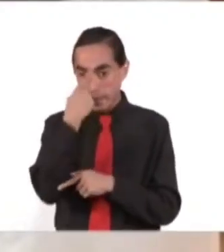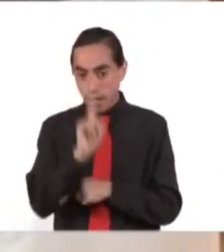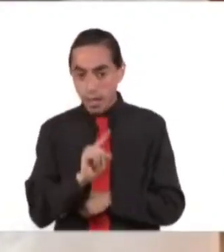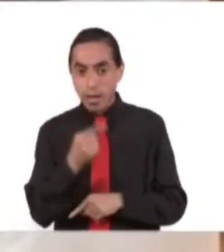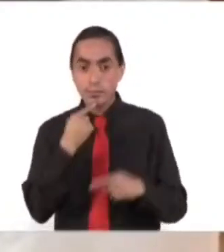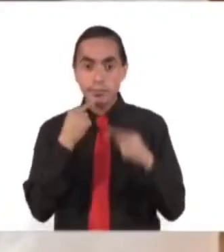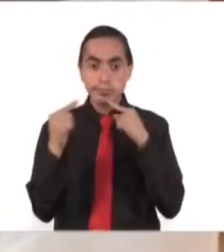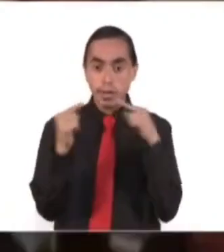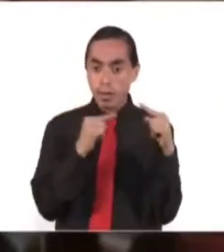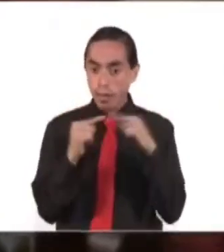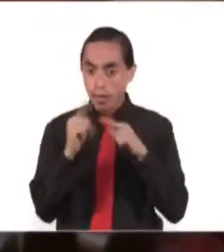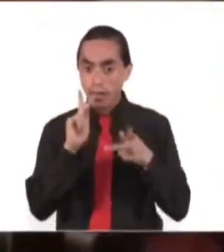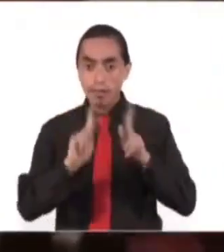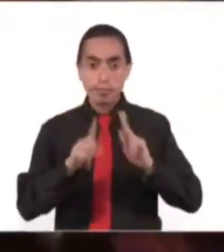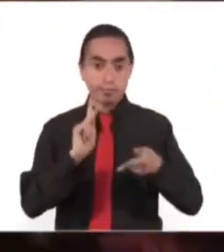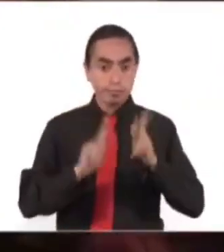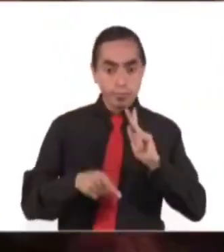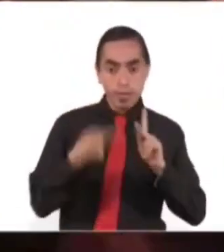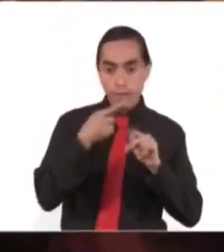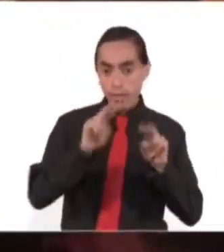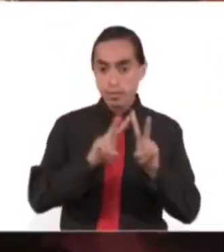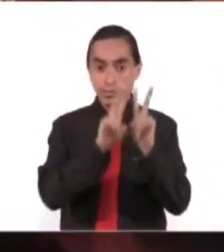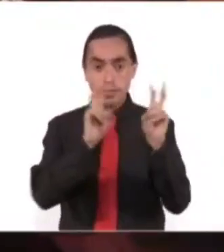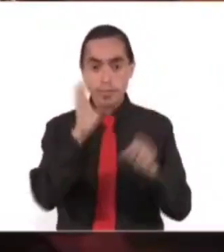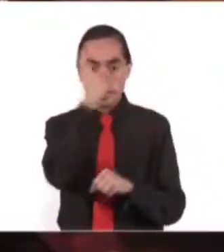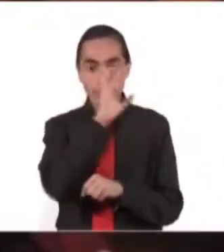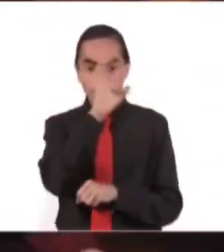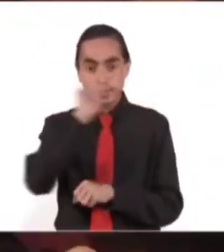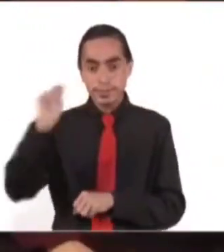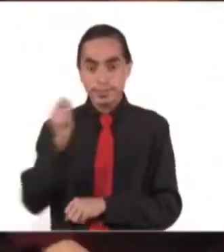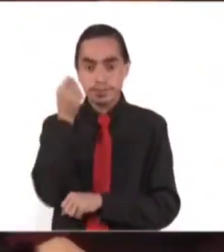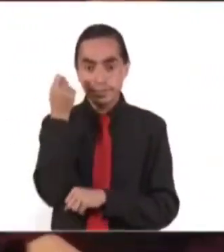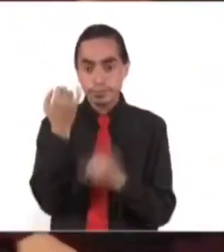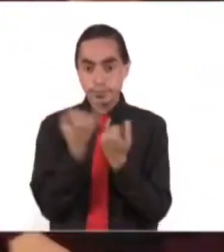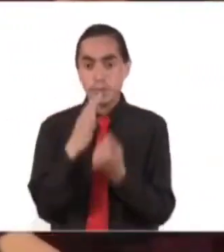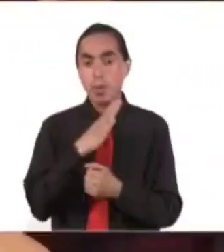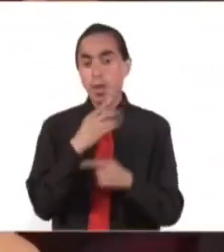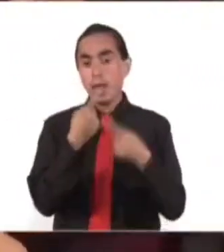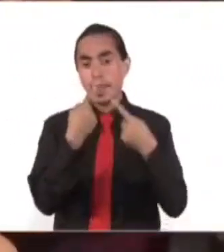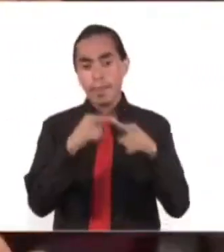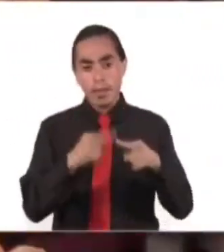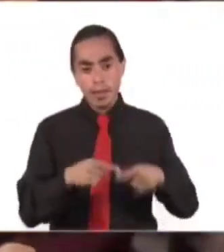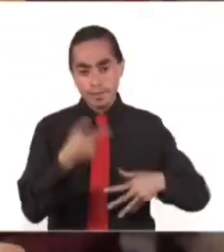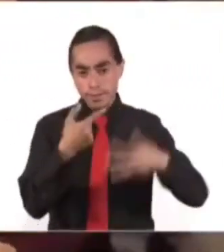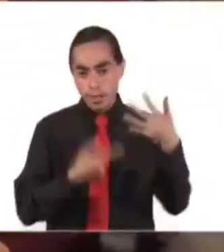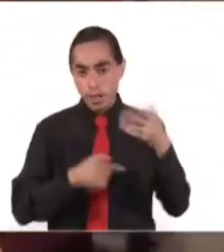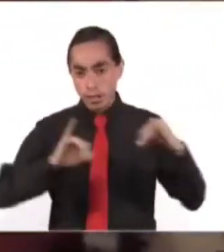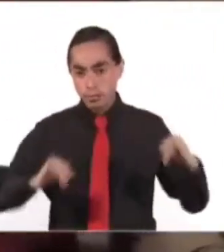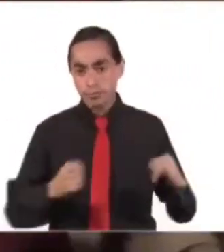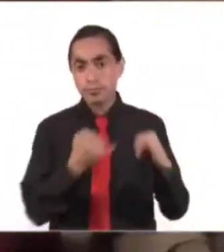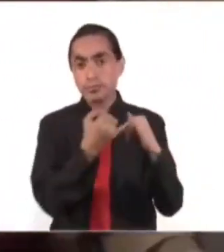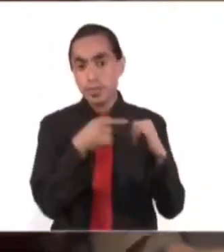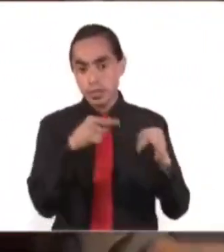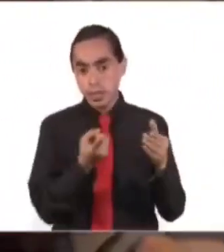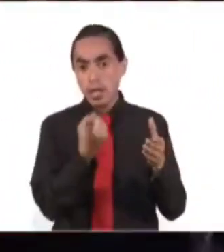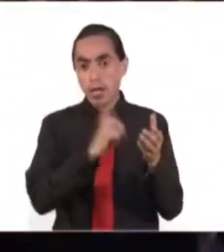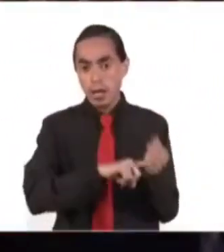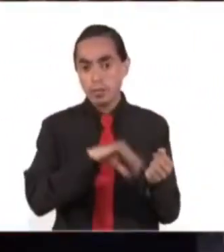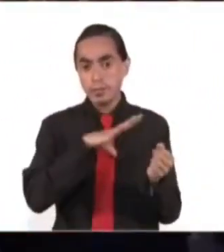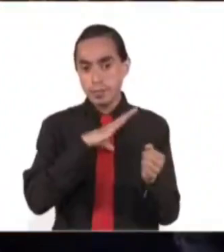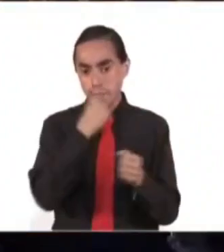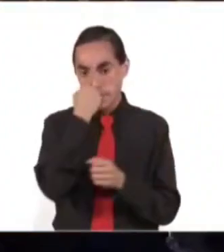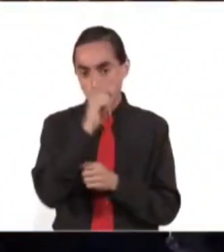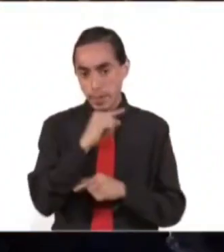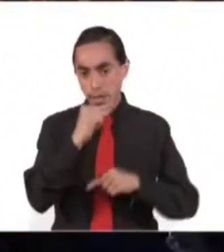diálogo sobre el papel de la ciencia y la tecnología desde todos los ámbitos institucionales involucrados en su